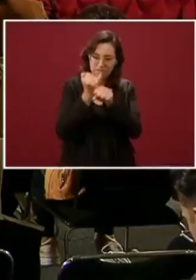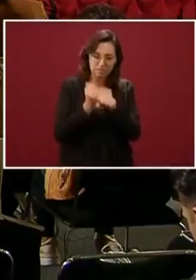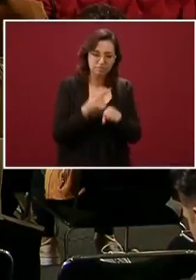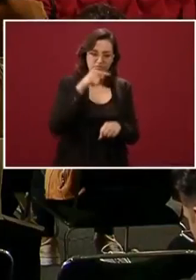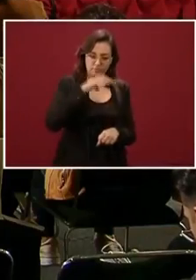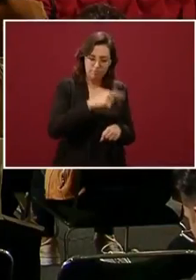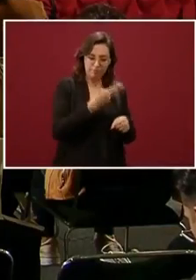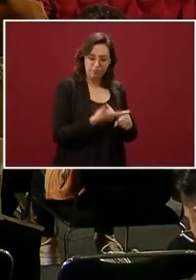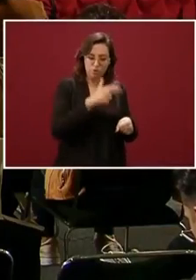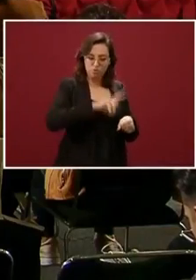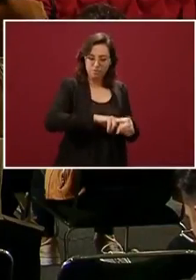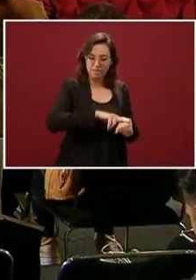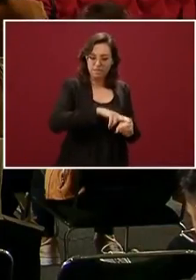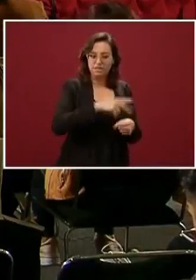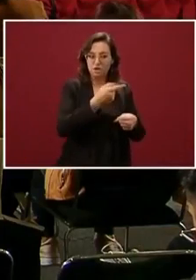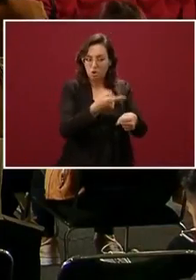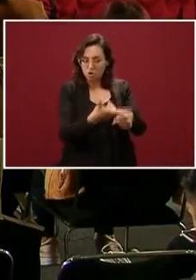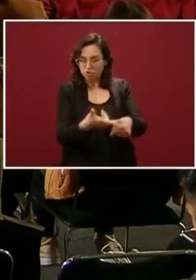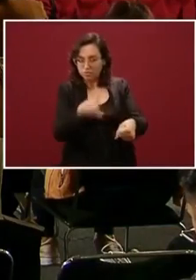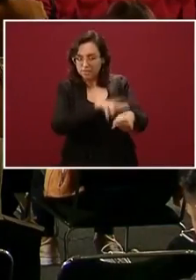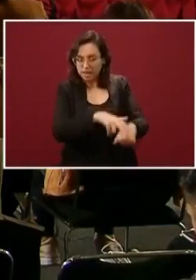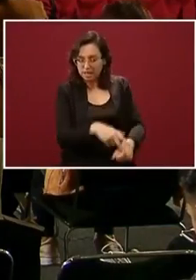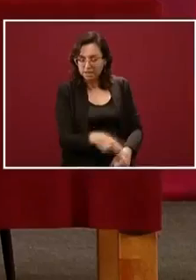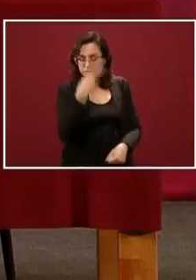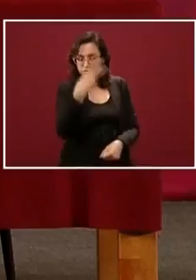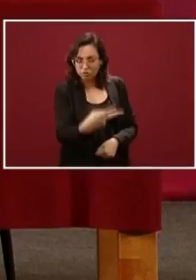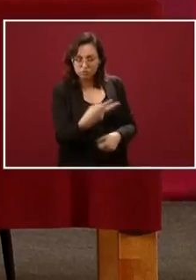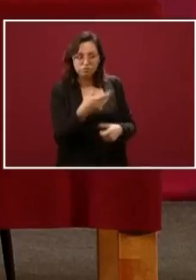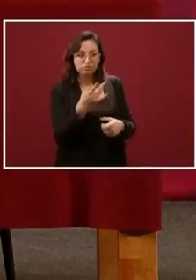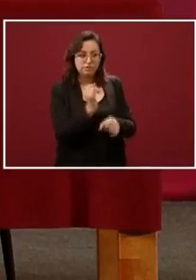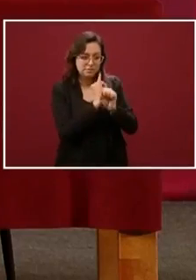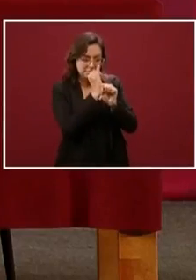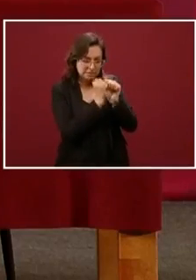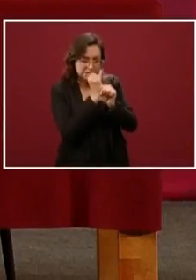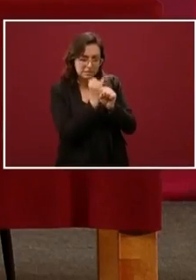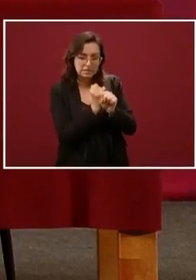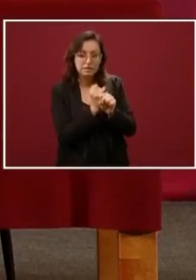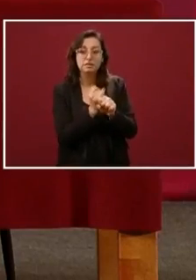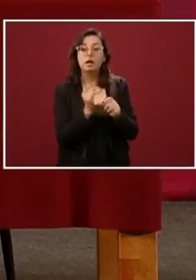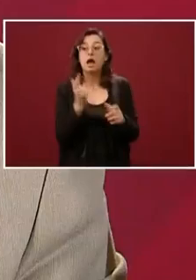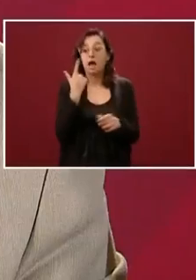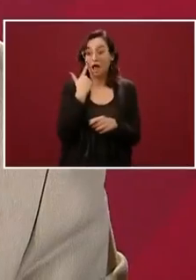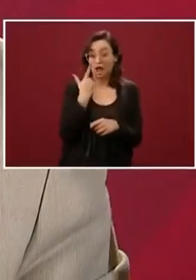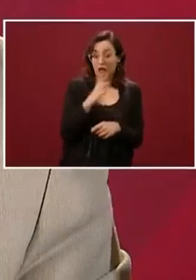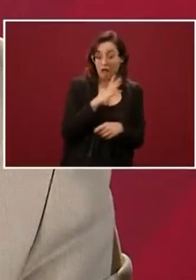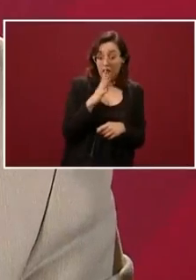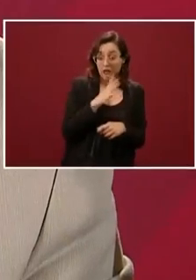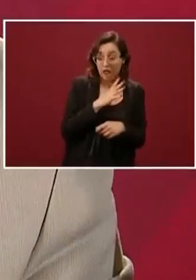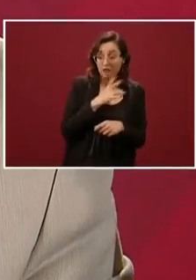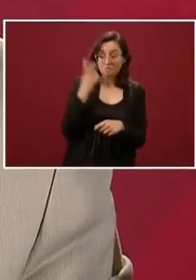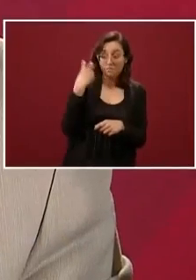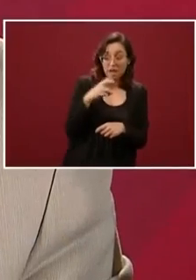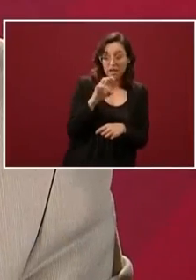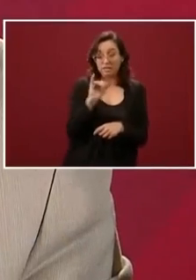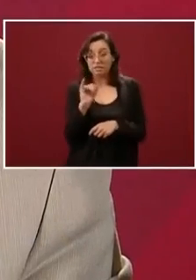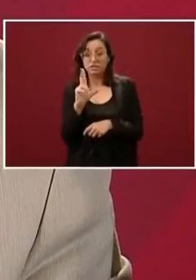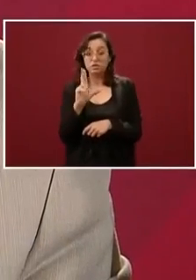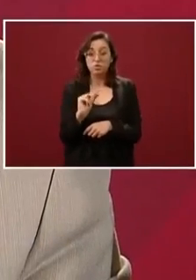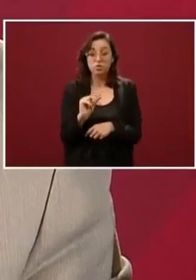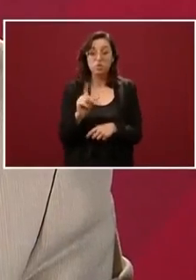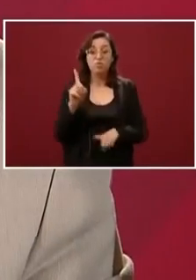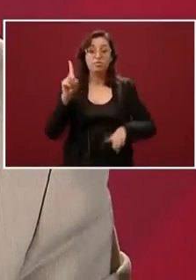investigación todavía están abiertas la posibilidad de poder encontrar una cadena de transmisión, porque dependiendo si estas